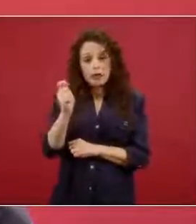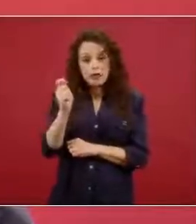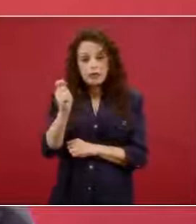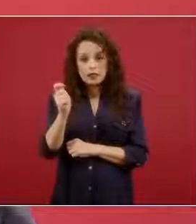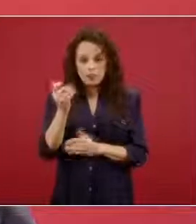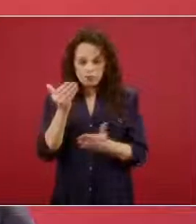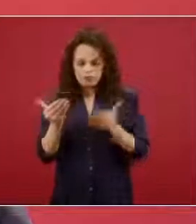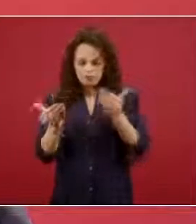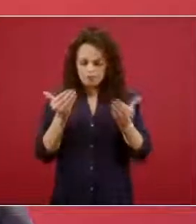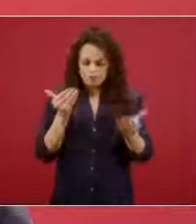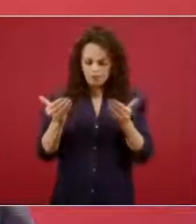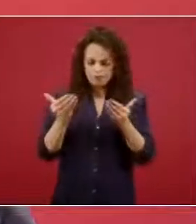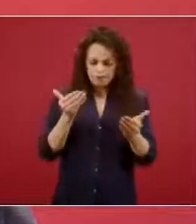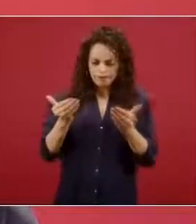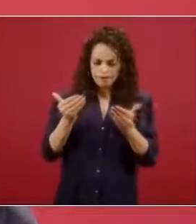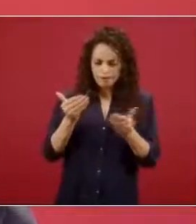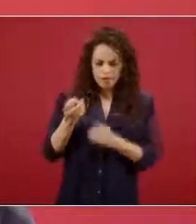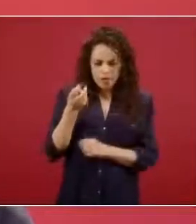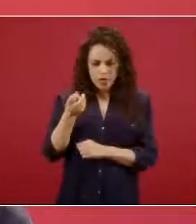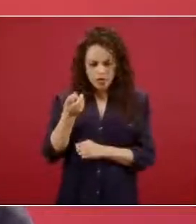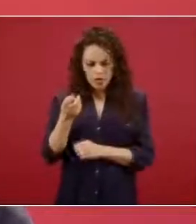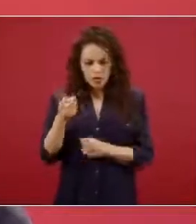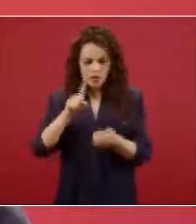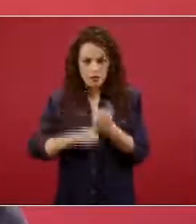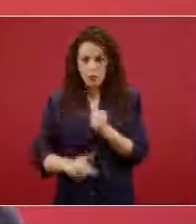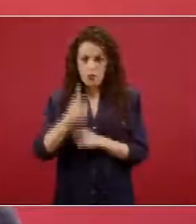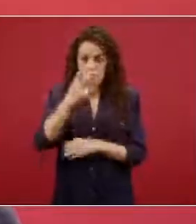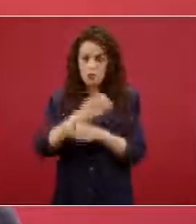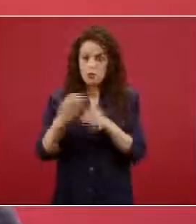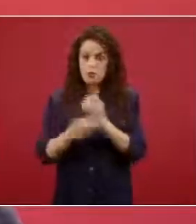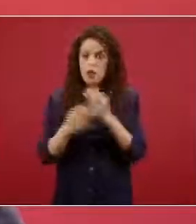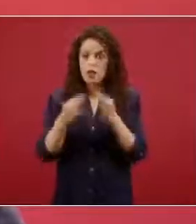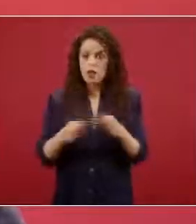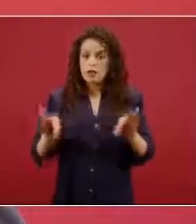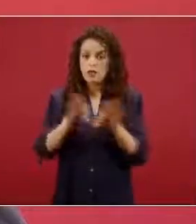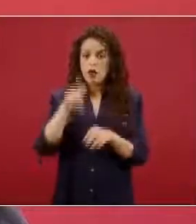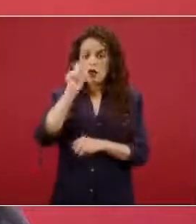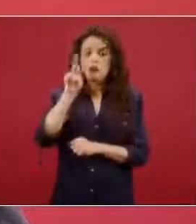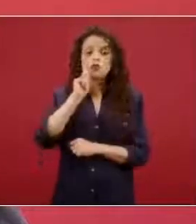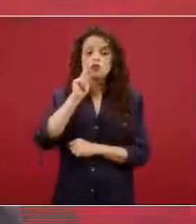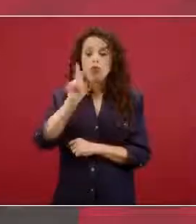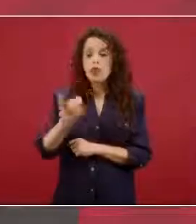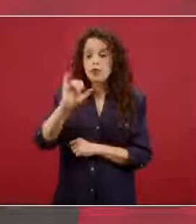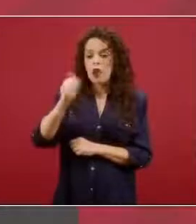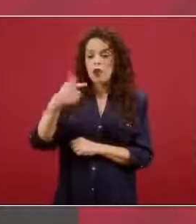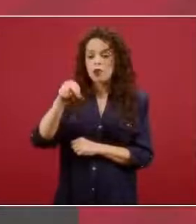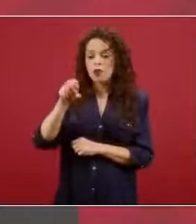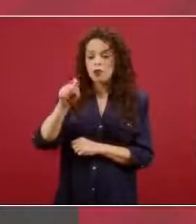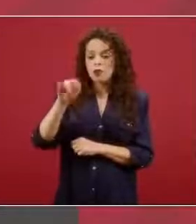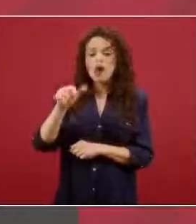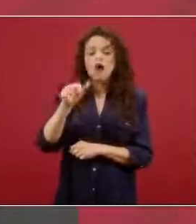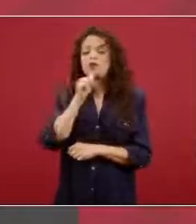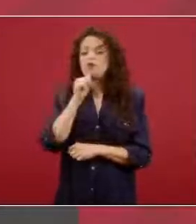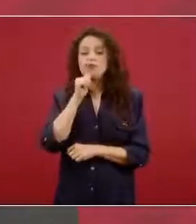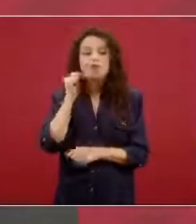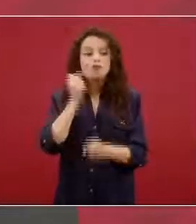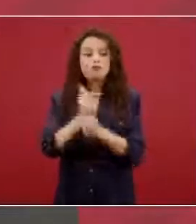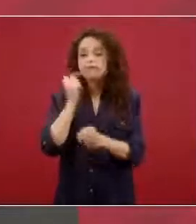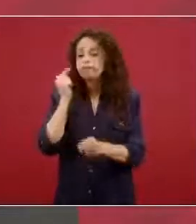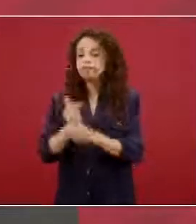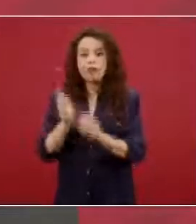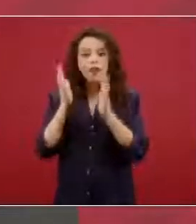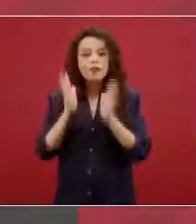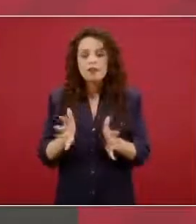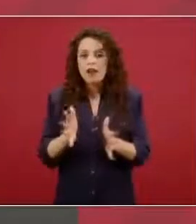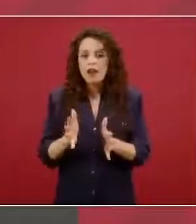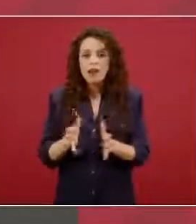la sensibilidad y la especificidad, que son las 2 propiedades fundamentales de las pruebas diagnósticas, no ha sido totalmente